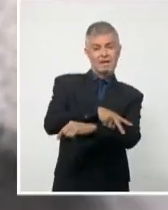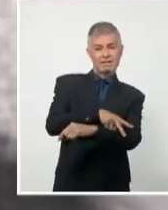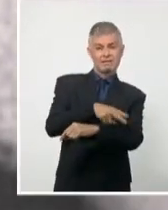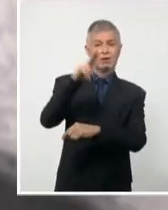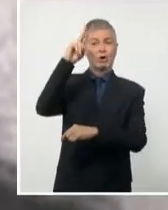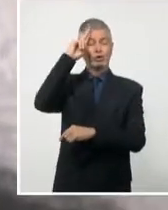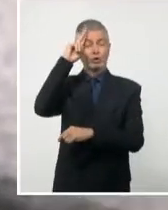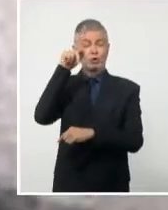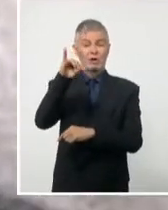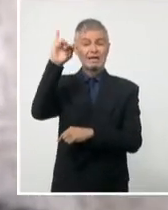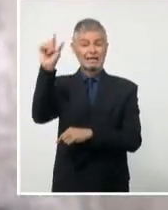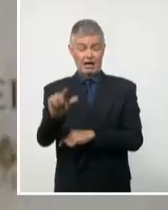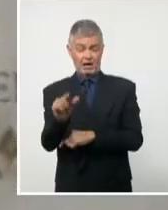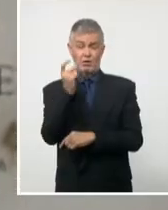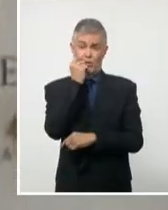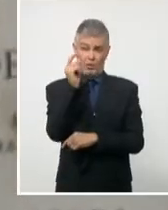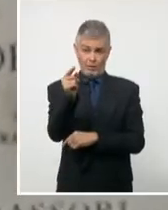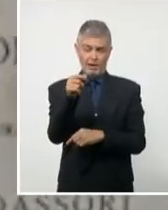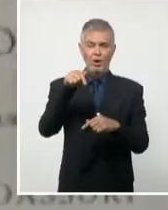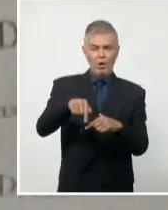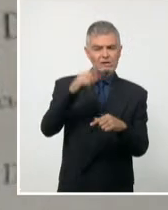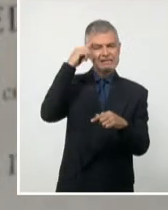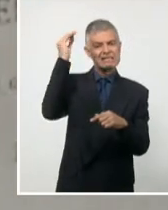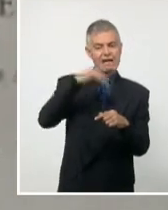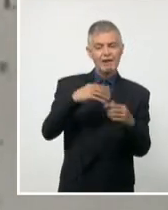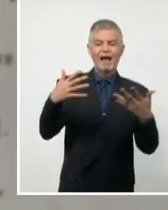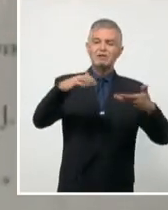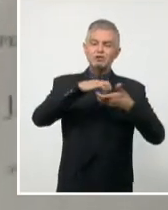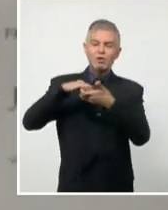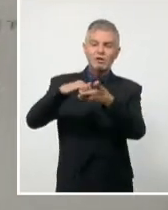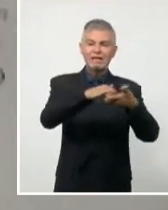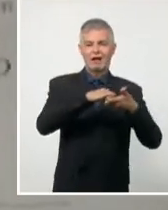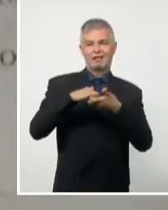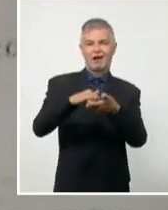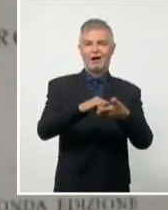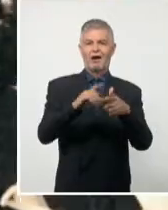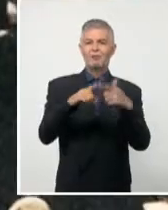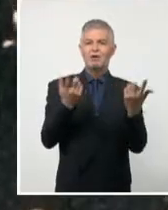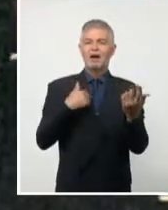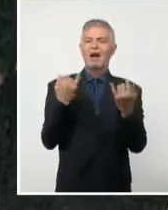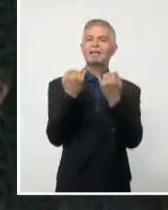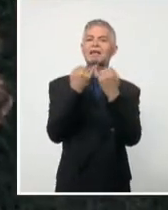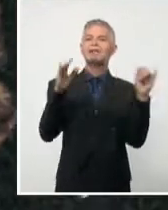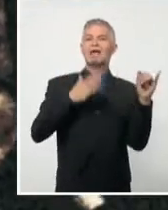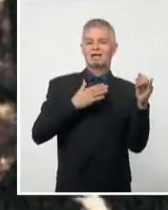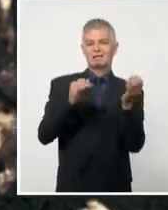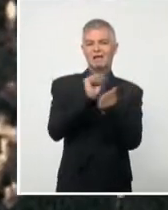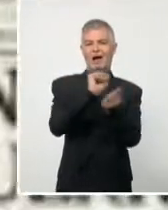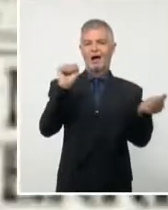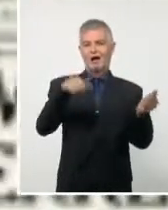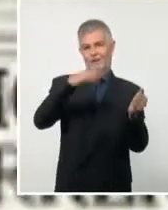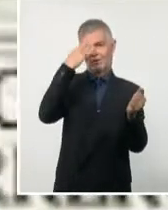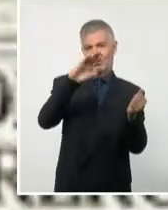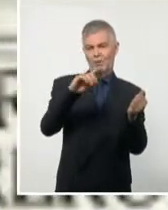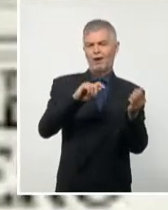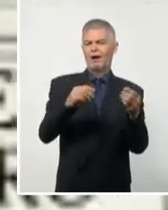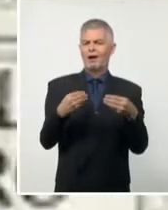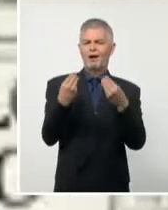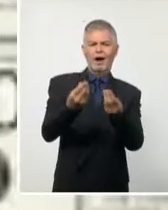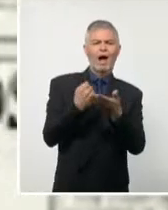italiano Federico Falco y sus folletos, hoy sabemos de esa solidaridad con nuestra independencia. Colectas para socorrer heridos,